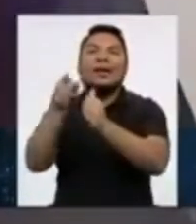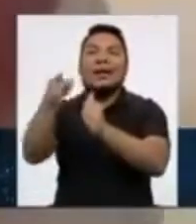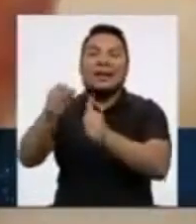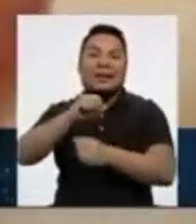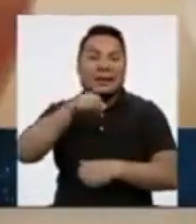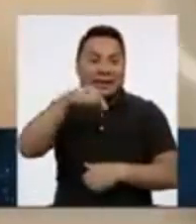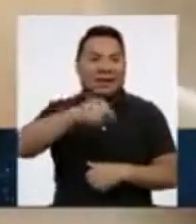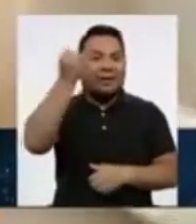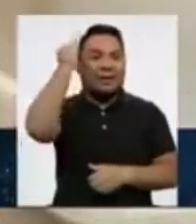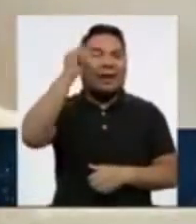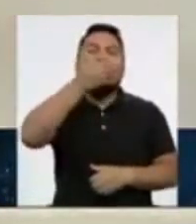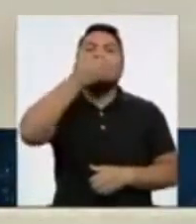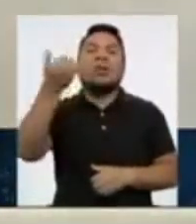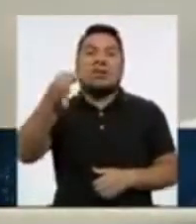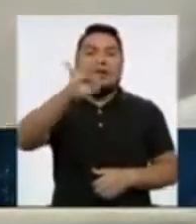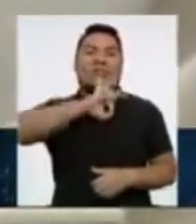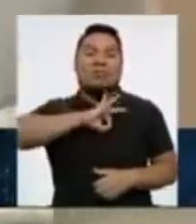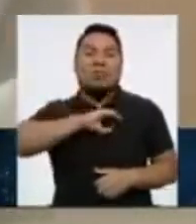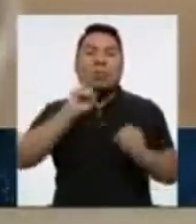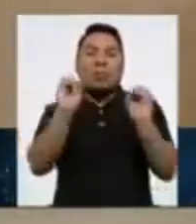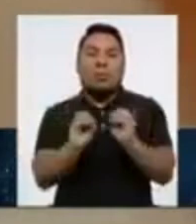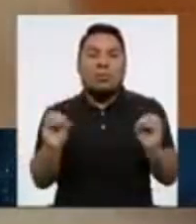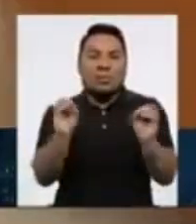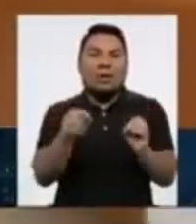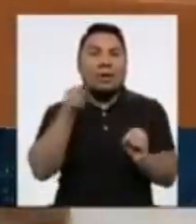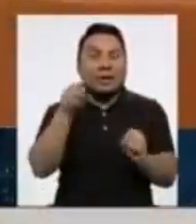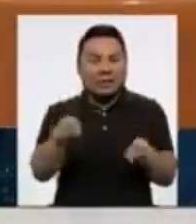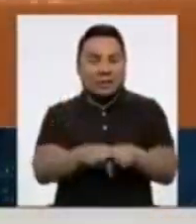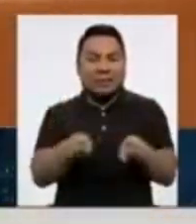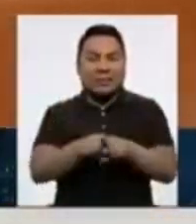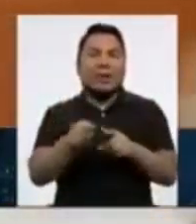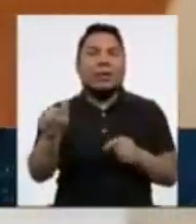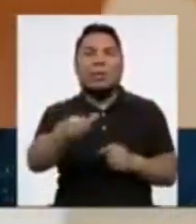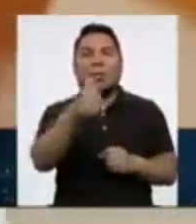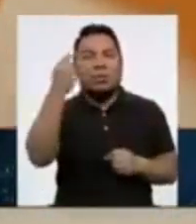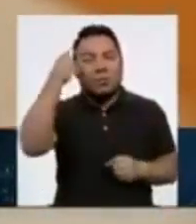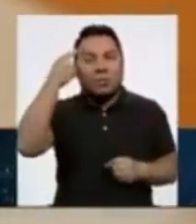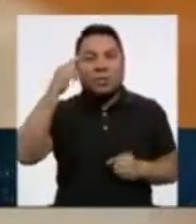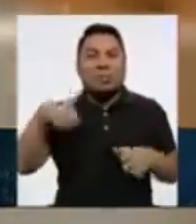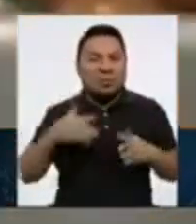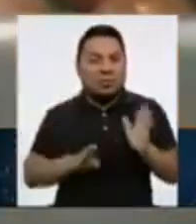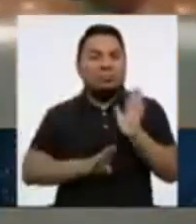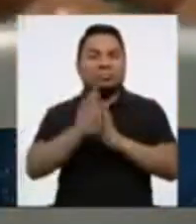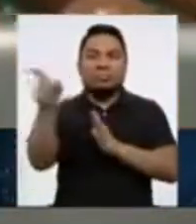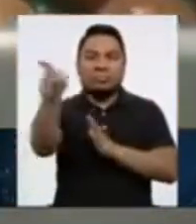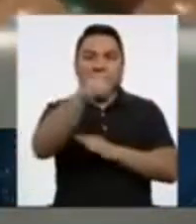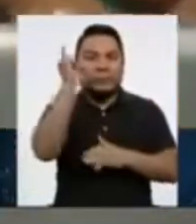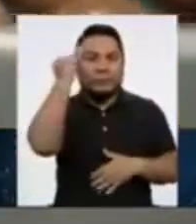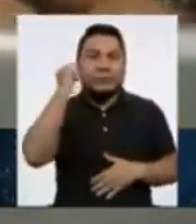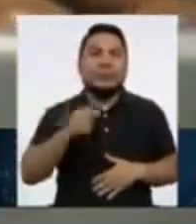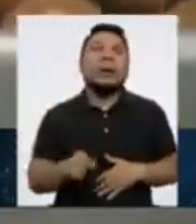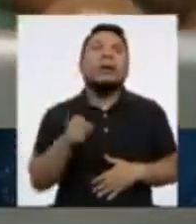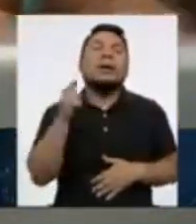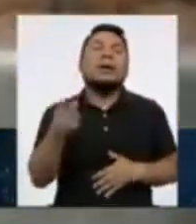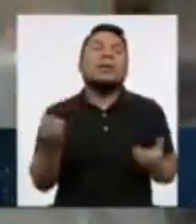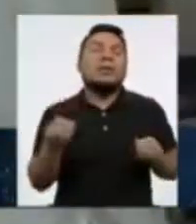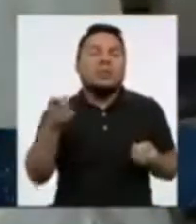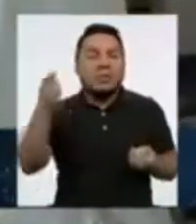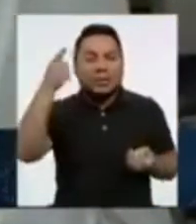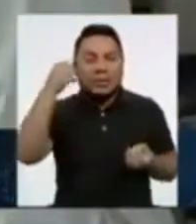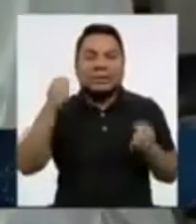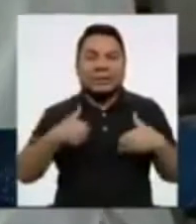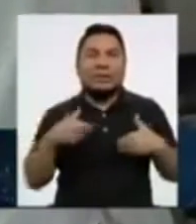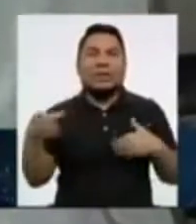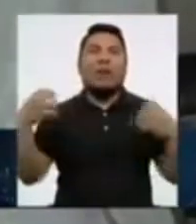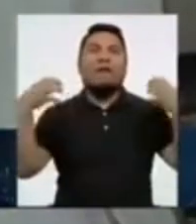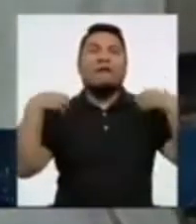oro. Así como este proyecto fue desarrollado, otros también pueden tener éxito. Para ellos, la Católica tiene una